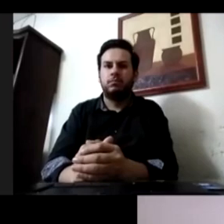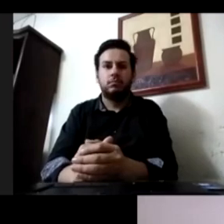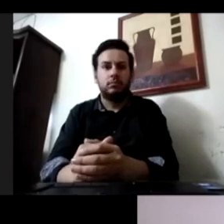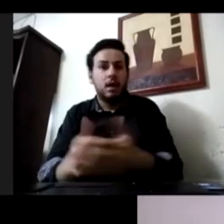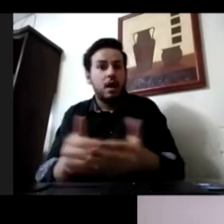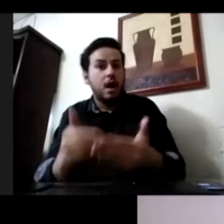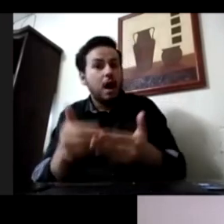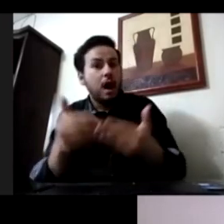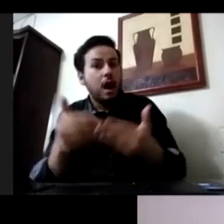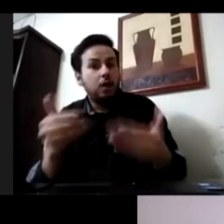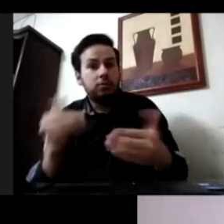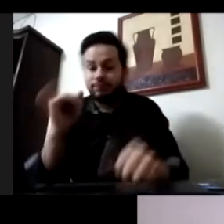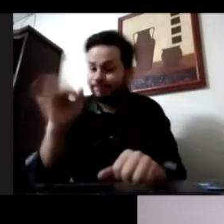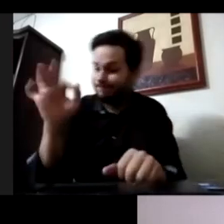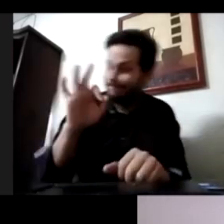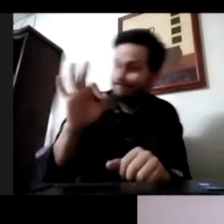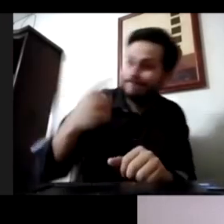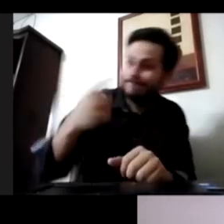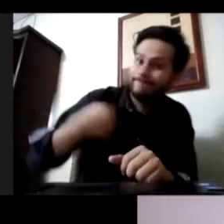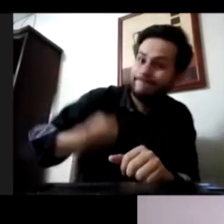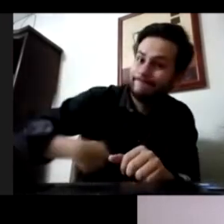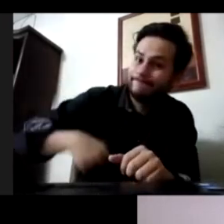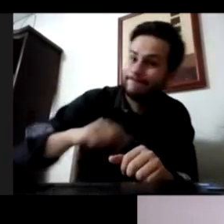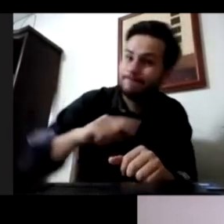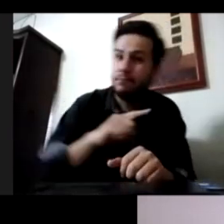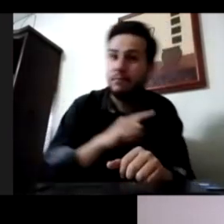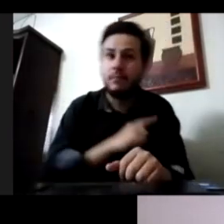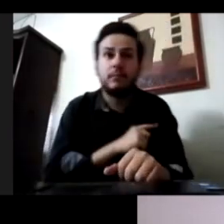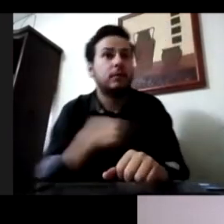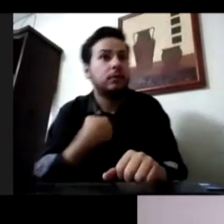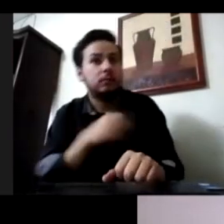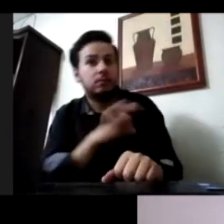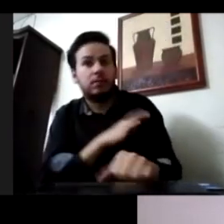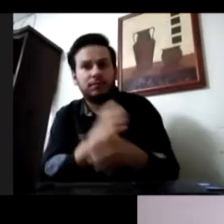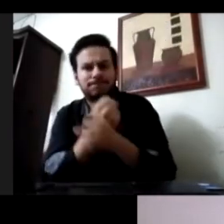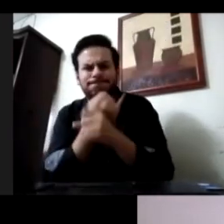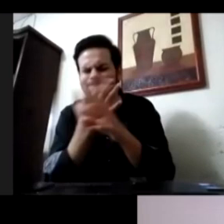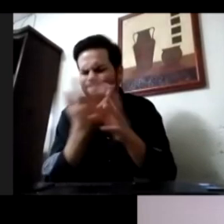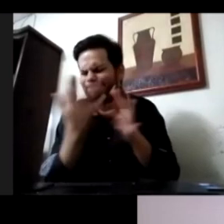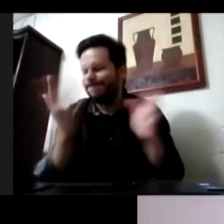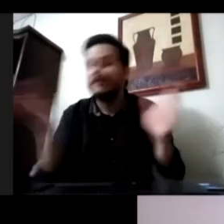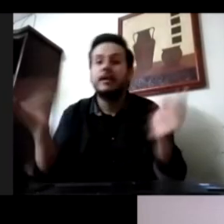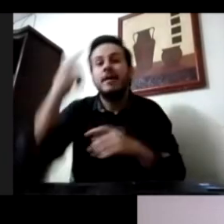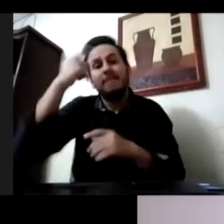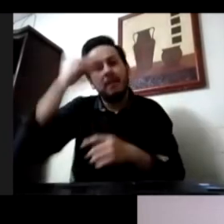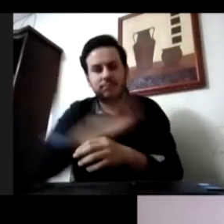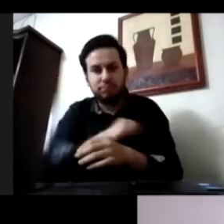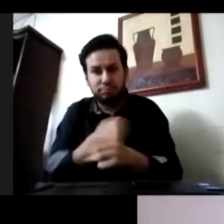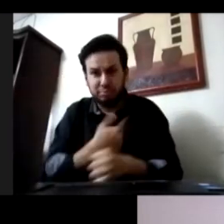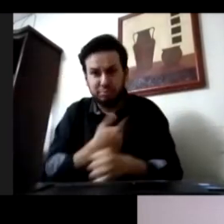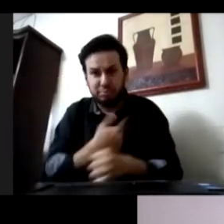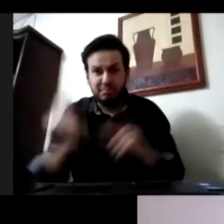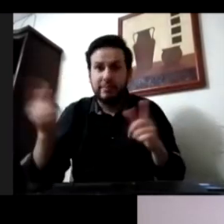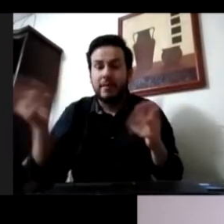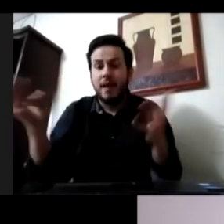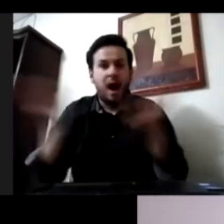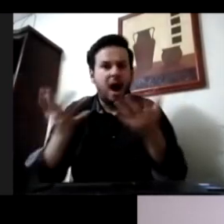va a tener el resultado de ampliar las brechas de desigualdad de las que ya estamos